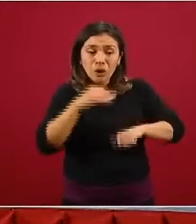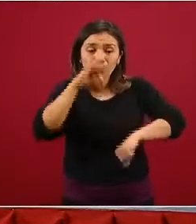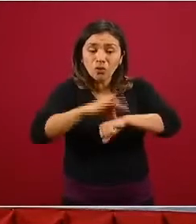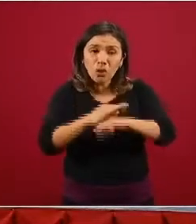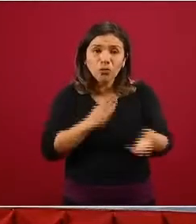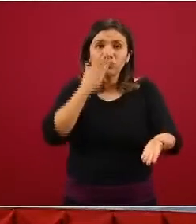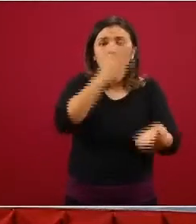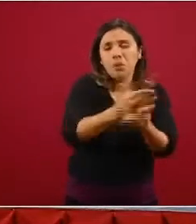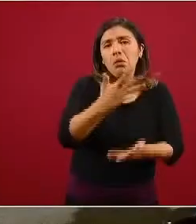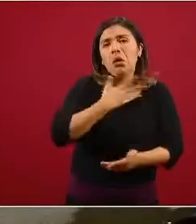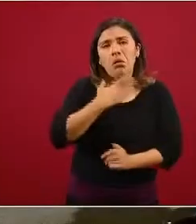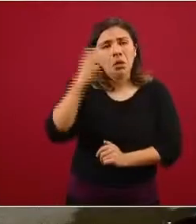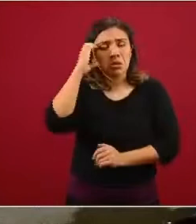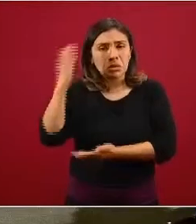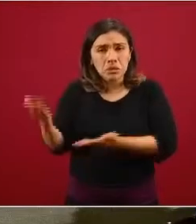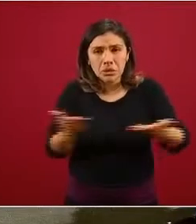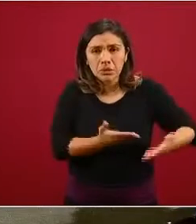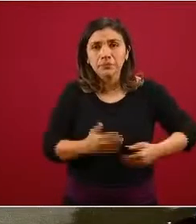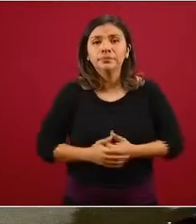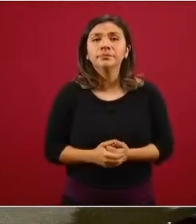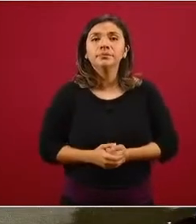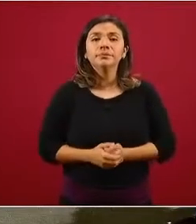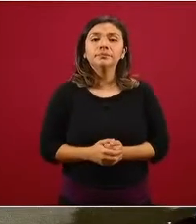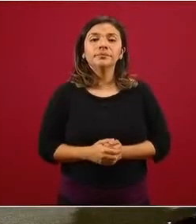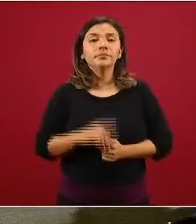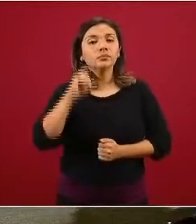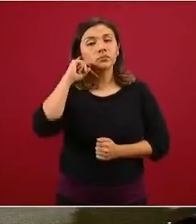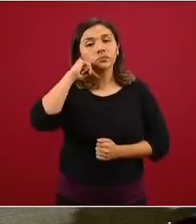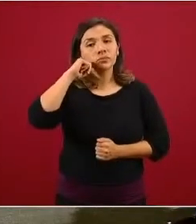infección respiratoria aguda grave.